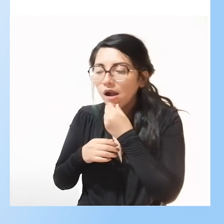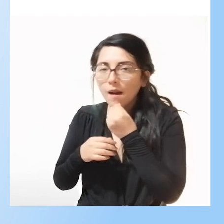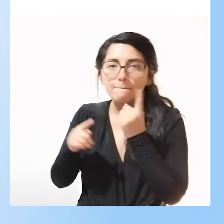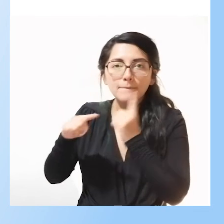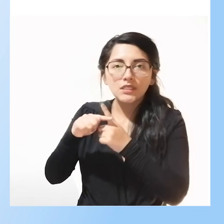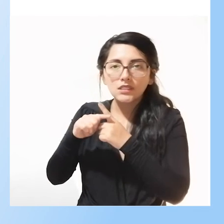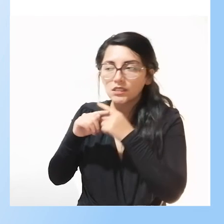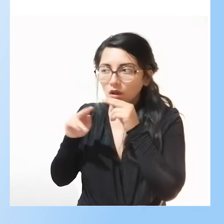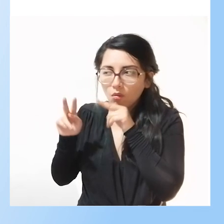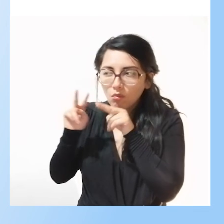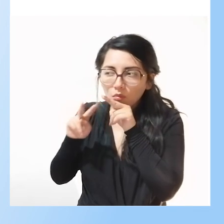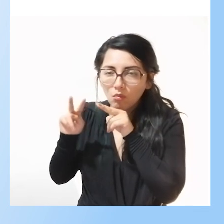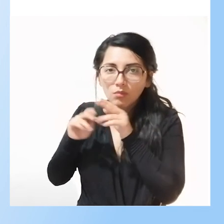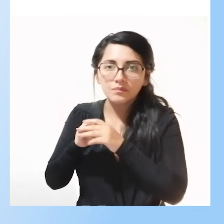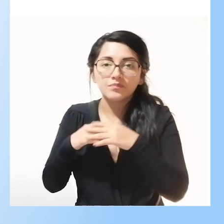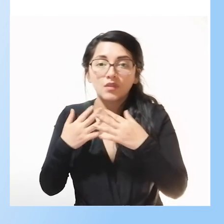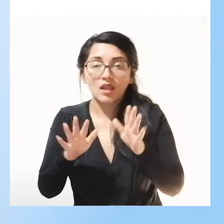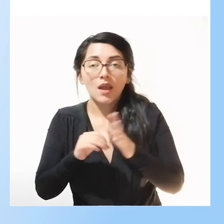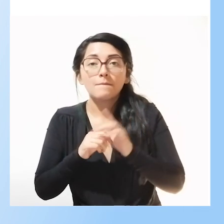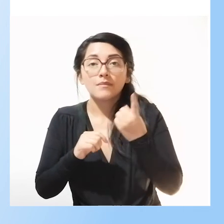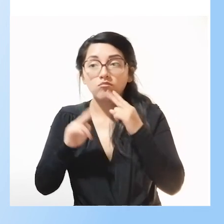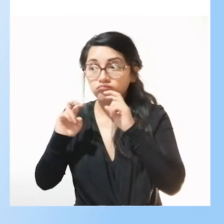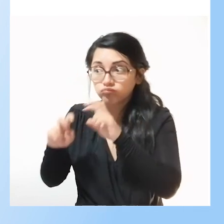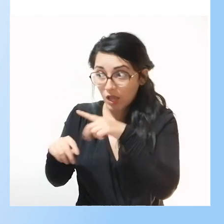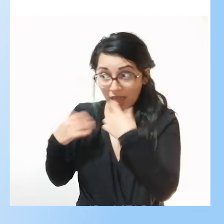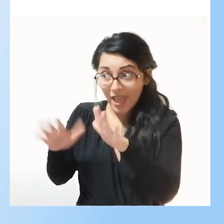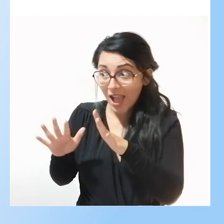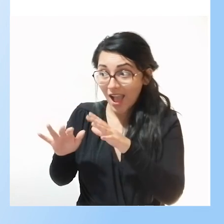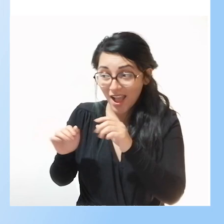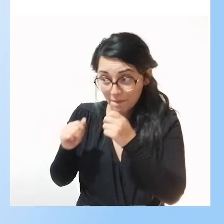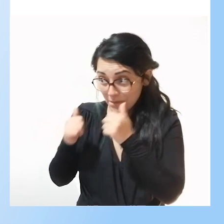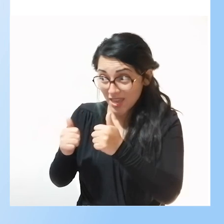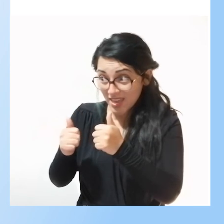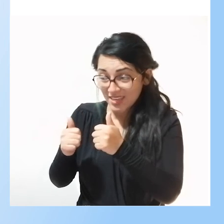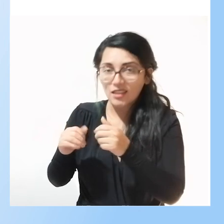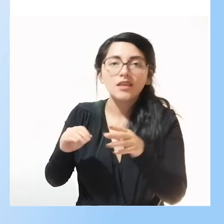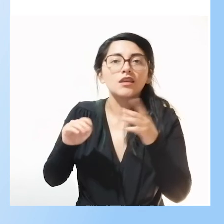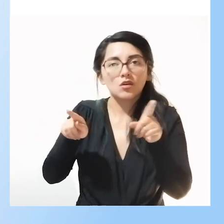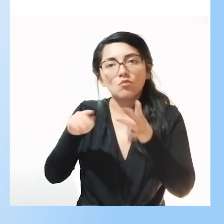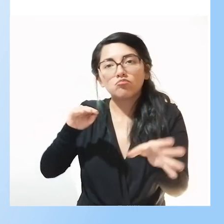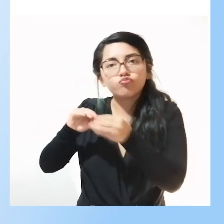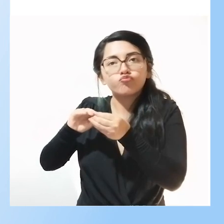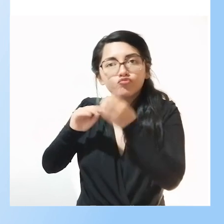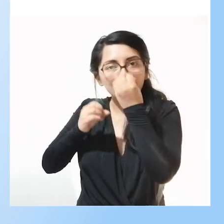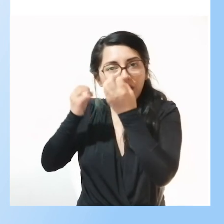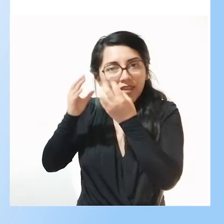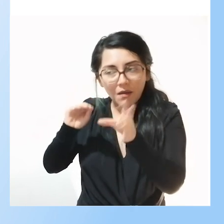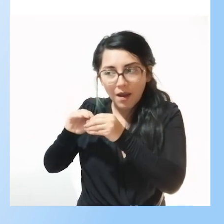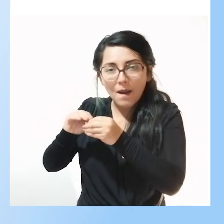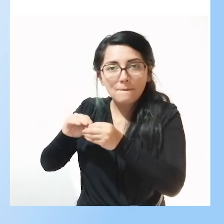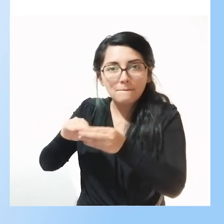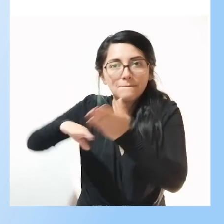indagar desde lo que ya está funcionando con el objetivo de mejorarlo. Entonces, todo esto lo